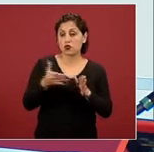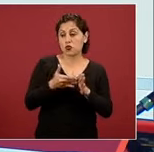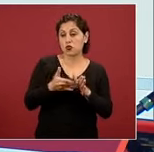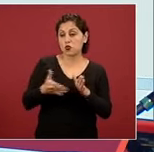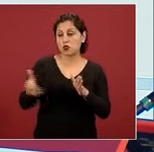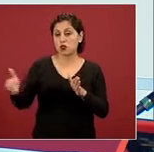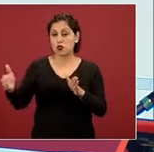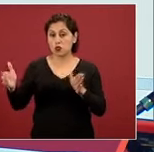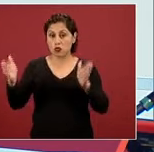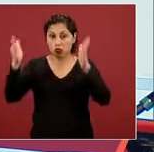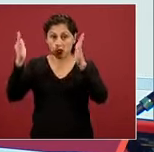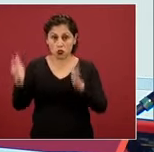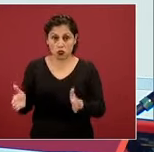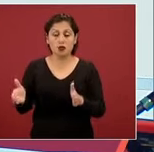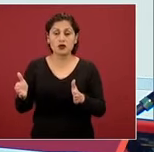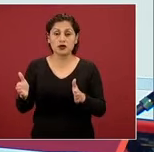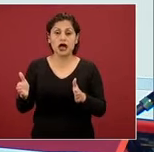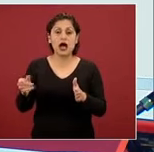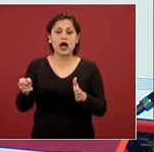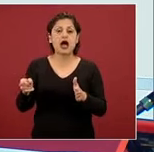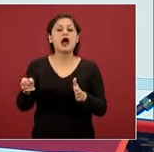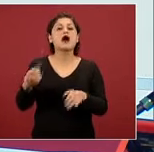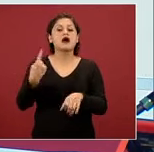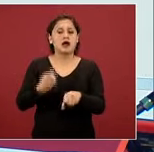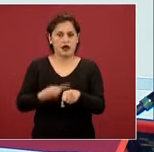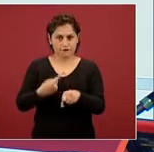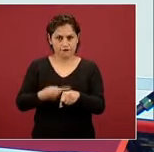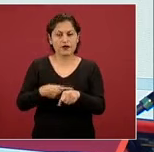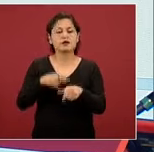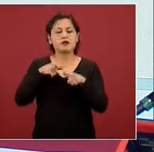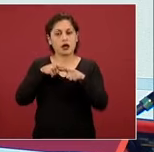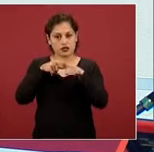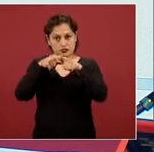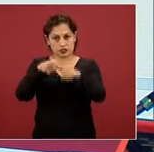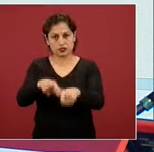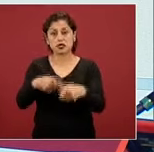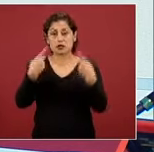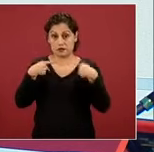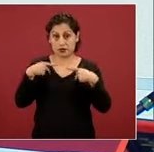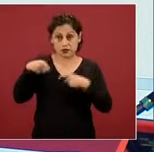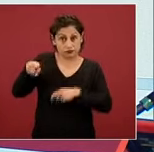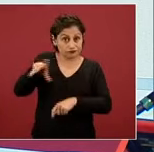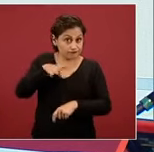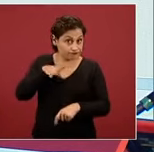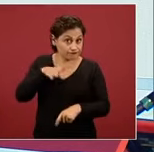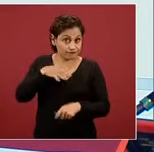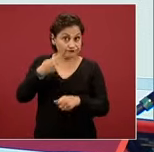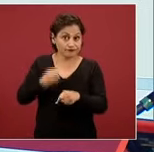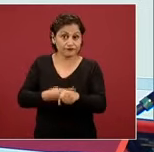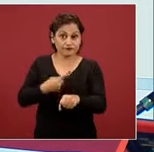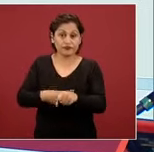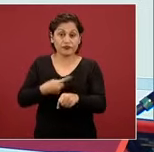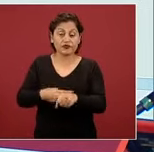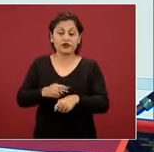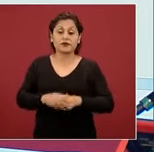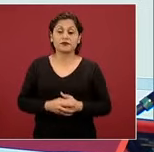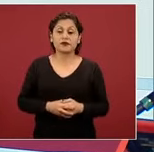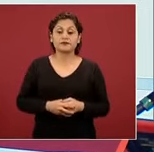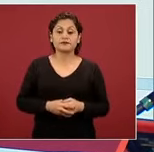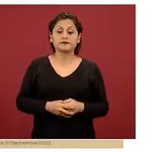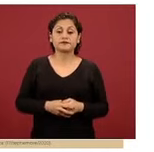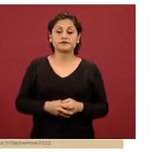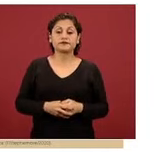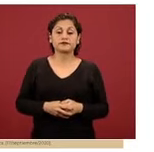verano continuó la transmisión, como se puede ver por la existencia de casos. También casos, ¿por qué dice este señor que hay